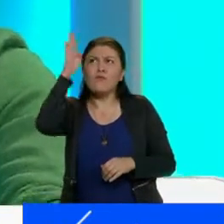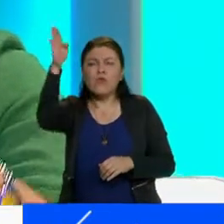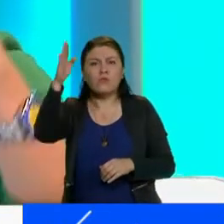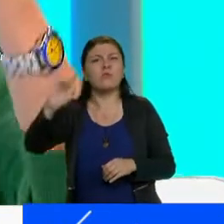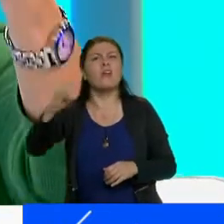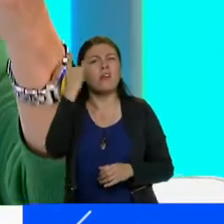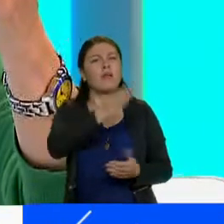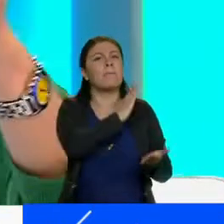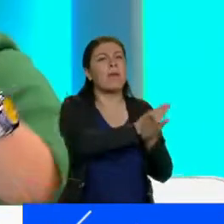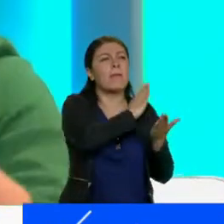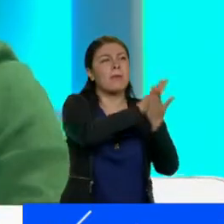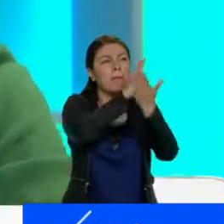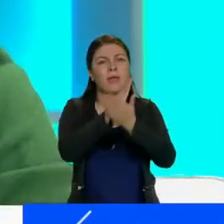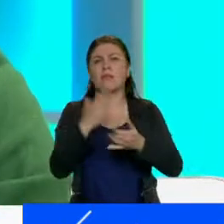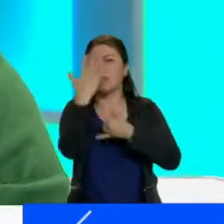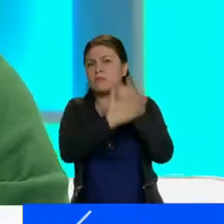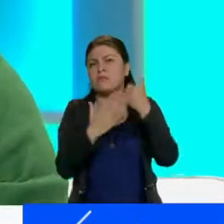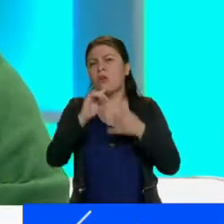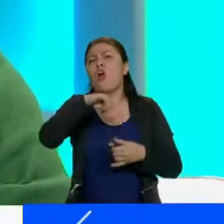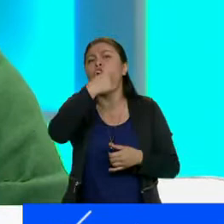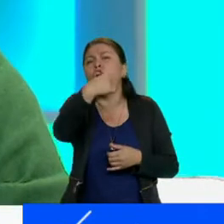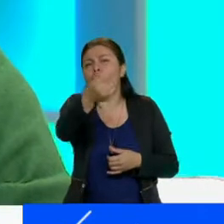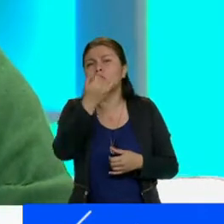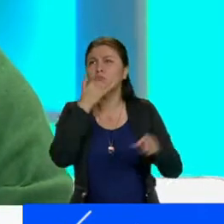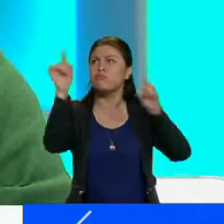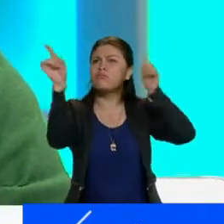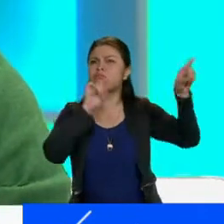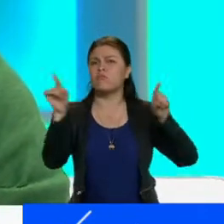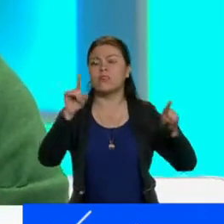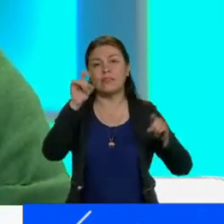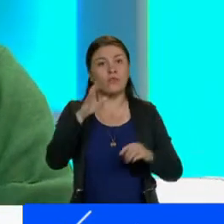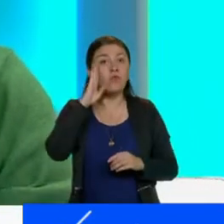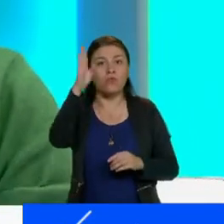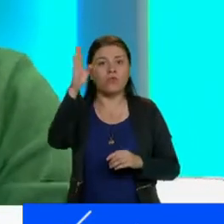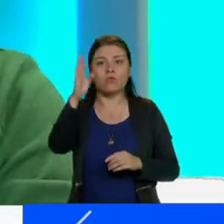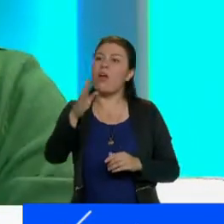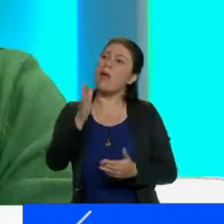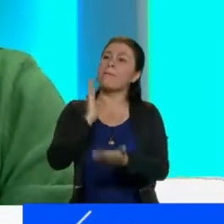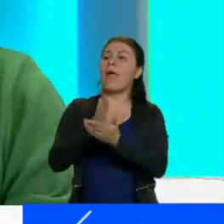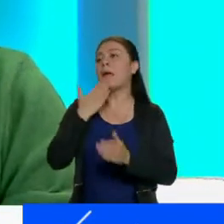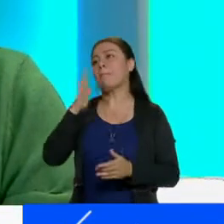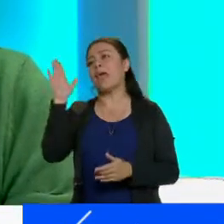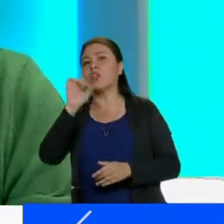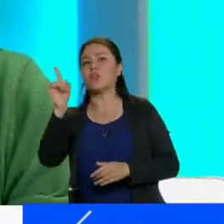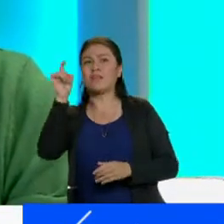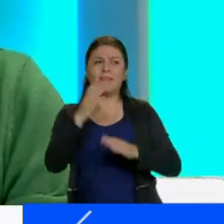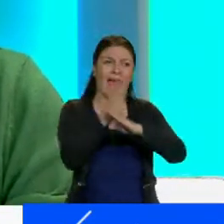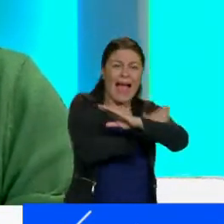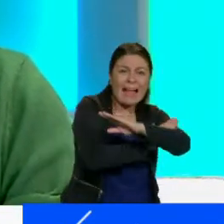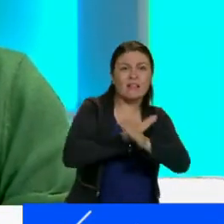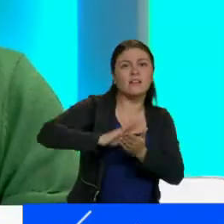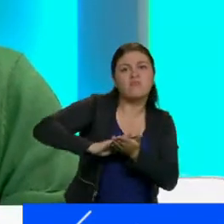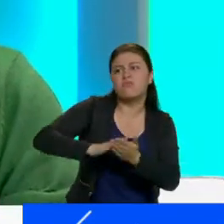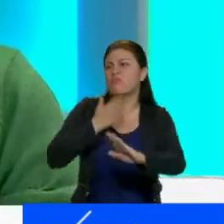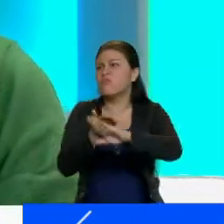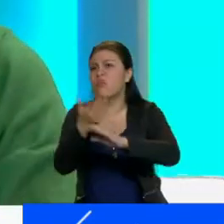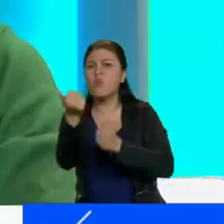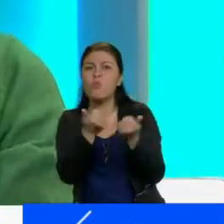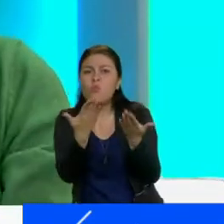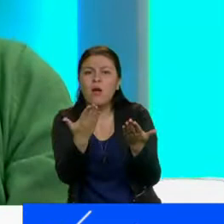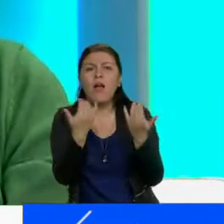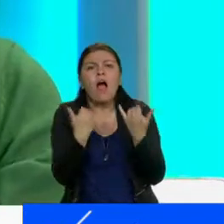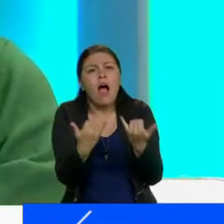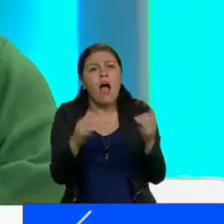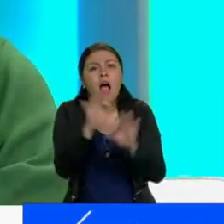han dado, en cómo prevenirlas a futuro. Lo que usted mencionaba, si ya hay un llamado de atención,